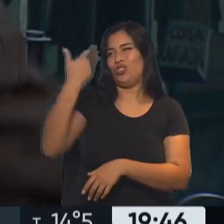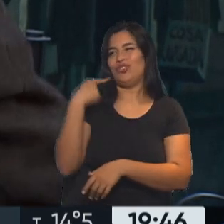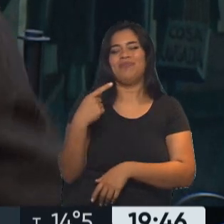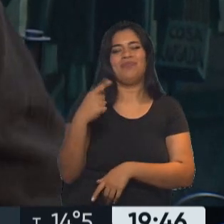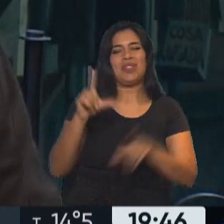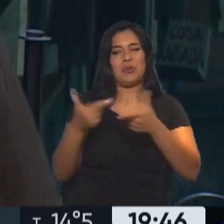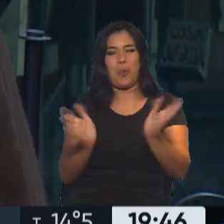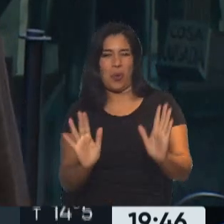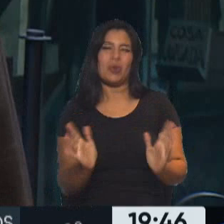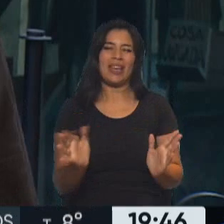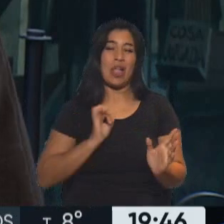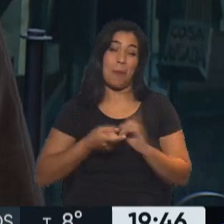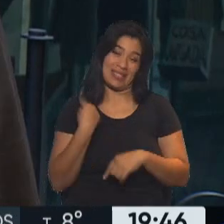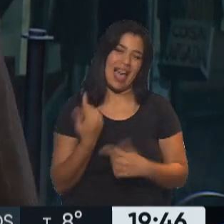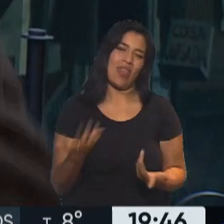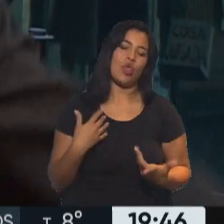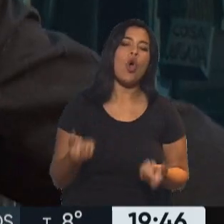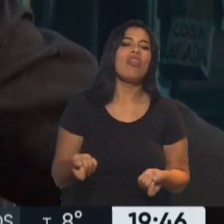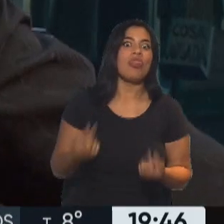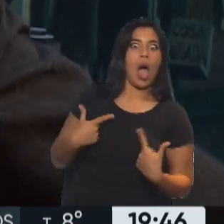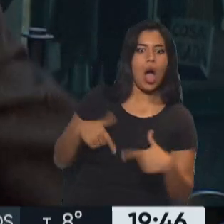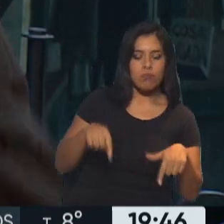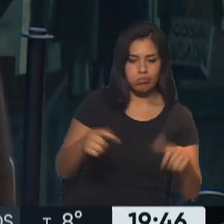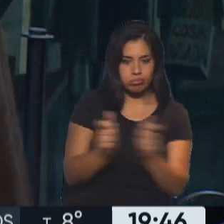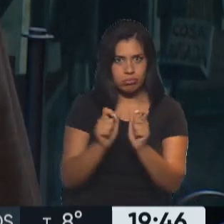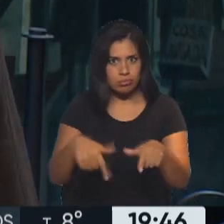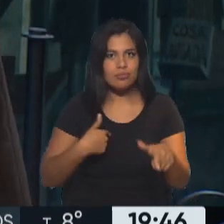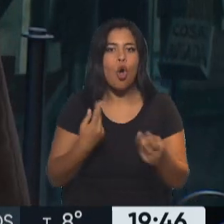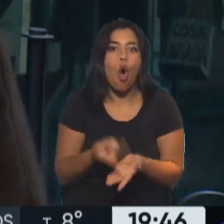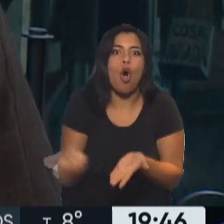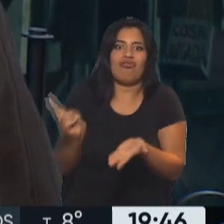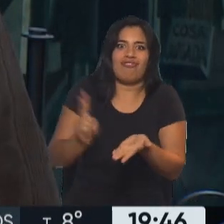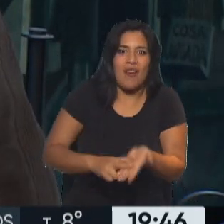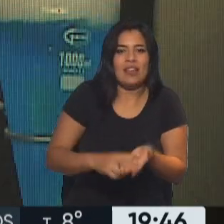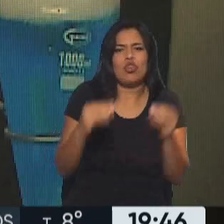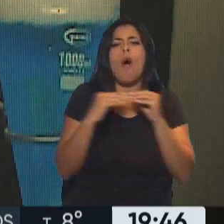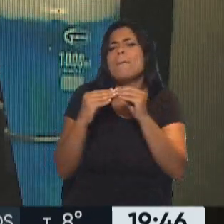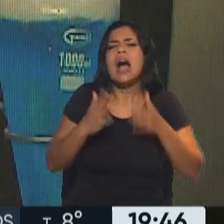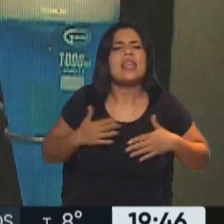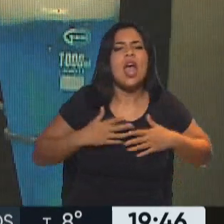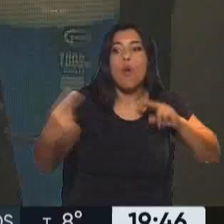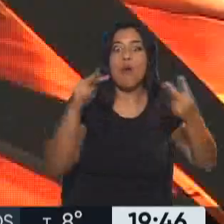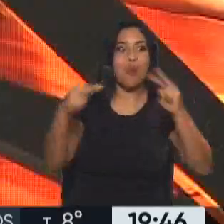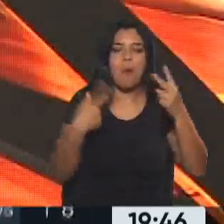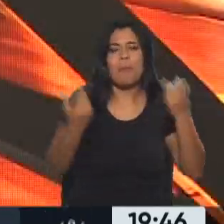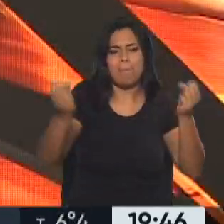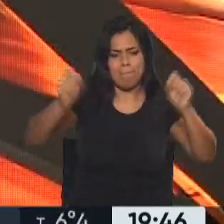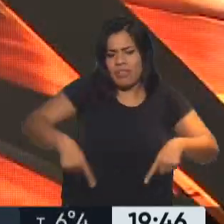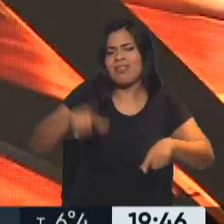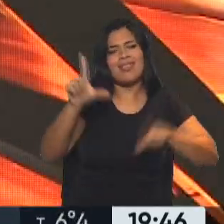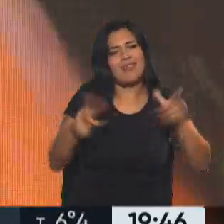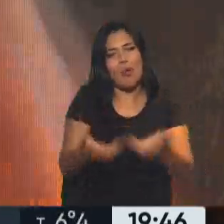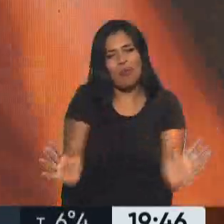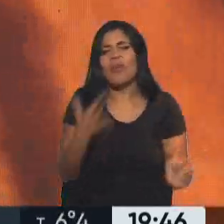y eso generó este programa. Me vuelvo a encontrar con todos mis compañeros, porque esta es la televisión pública. La cantidad